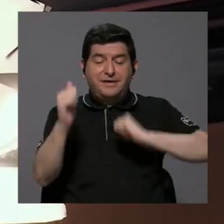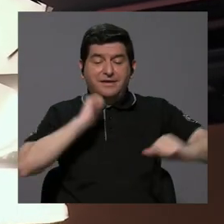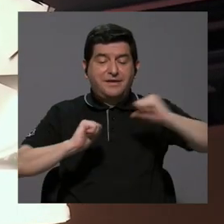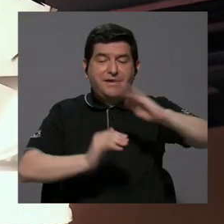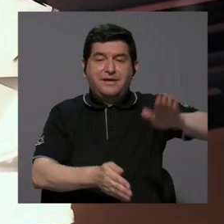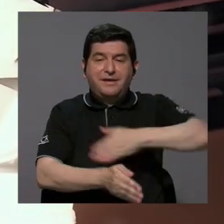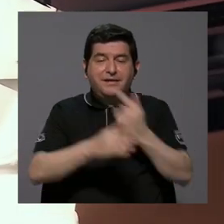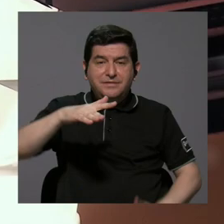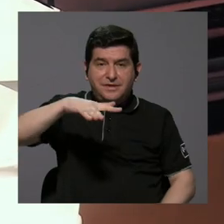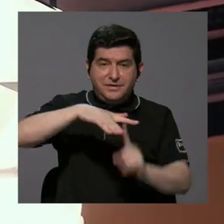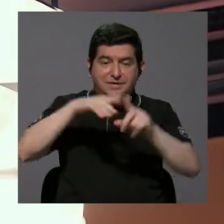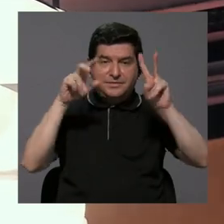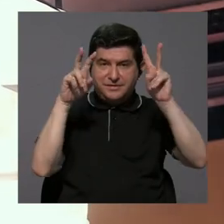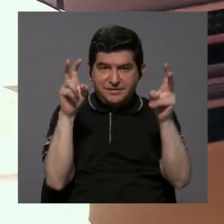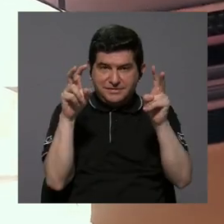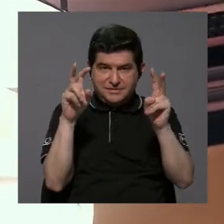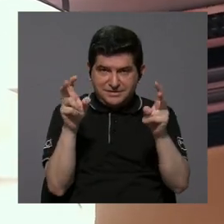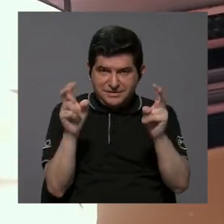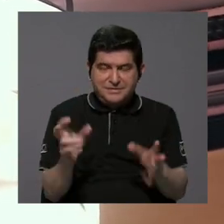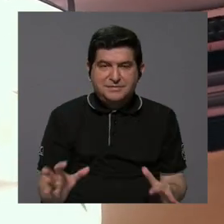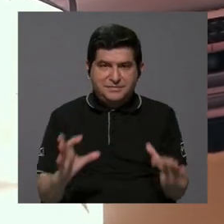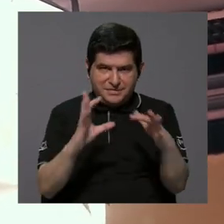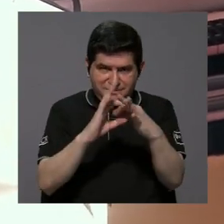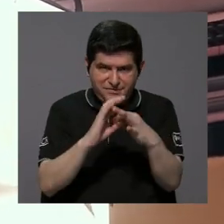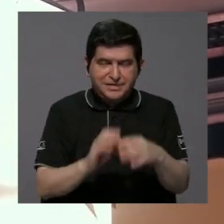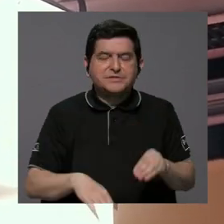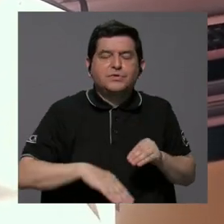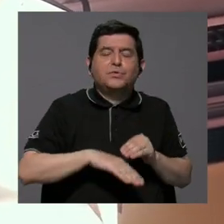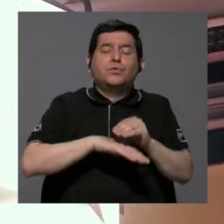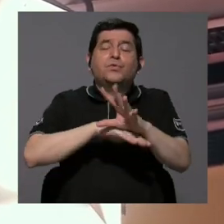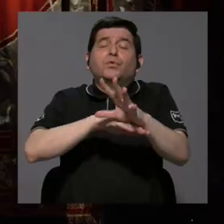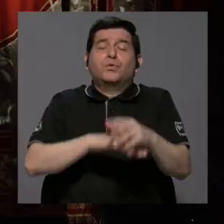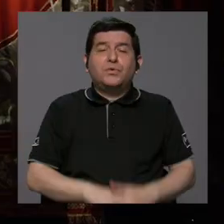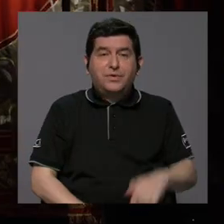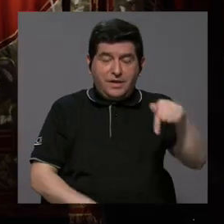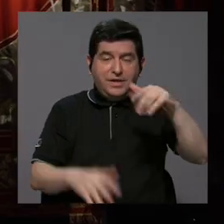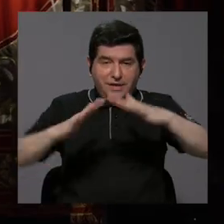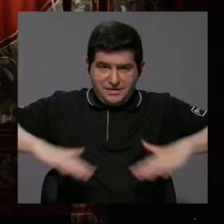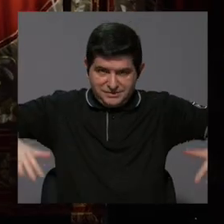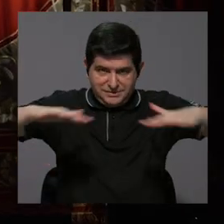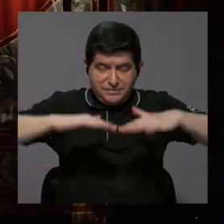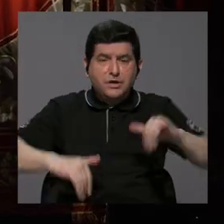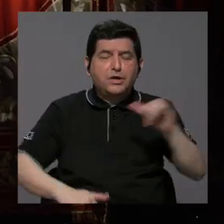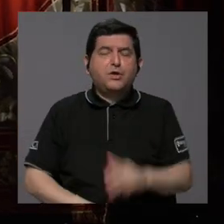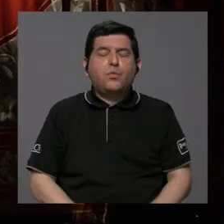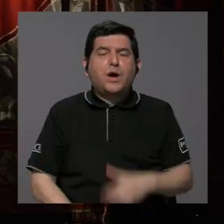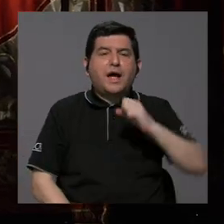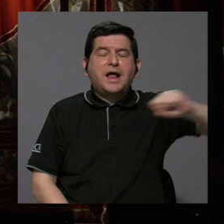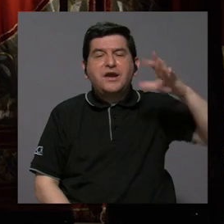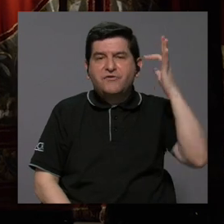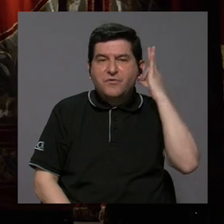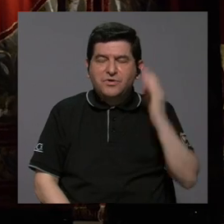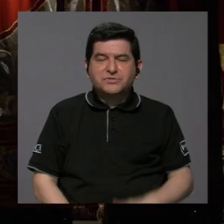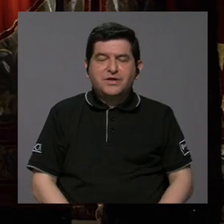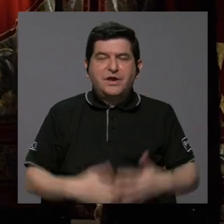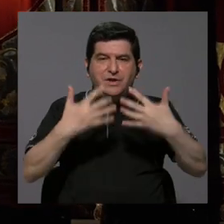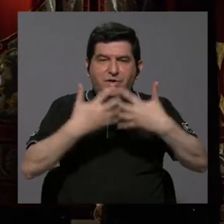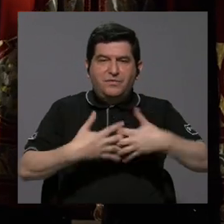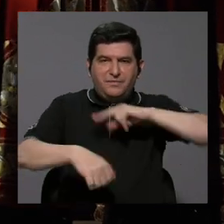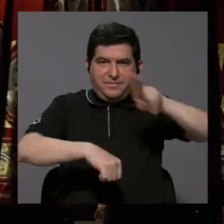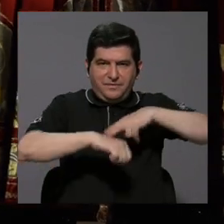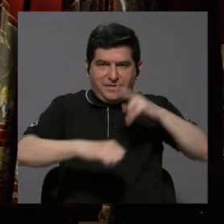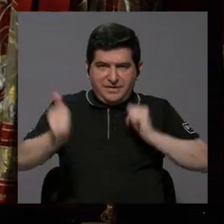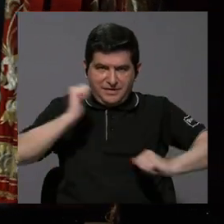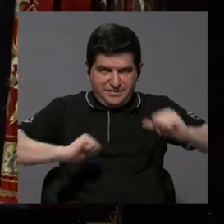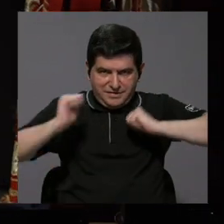empiezan a surgir temáticas basadas e inspiradas en nuestro entorno lo mismo revolucionarias de la compañía Nacional de